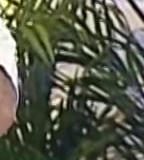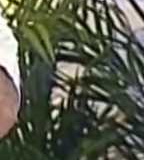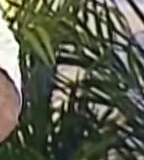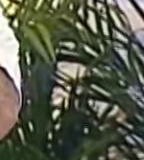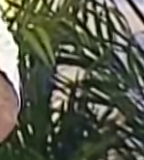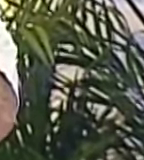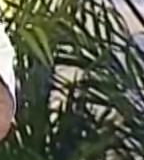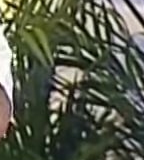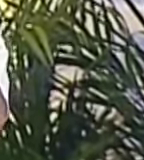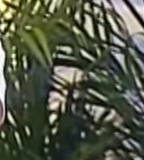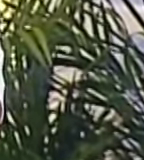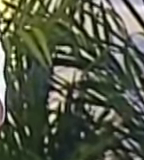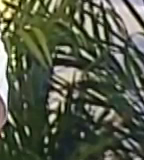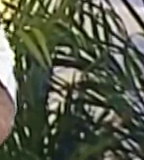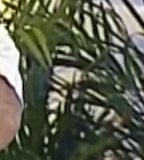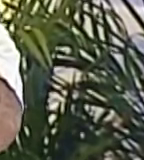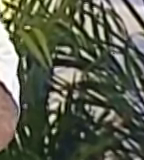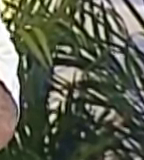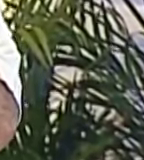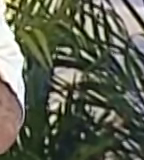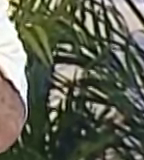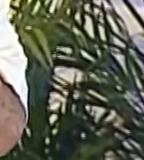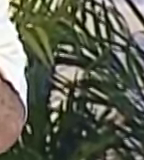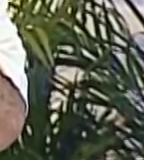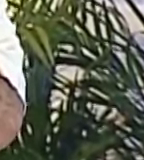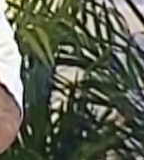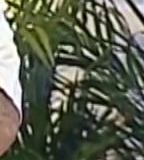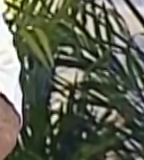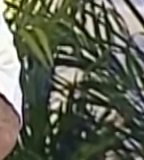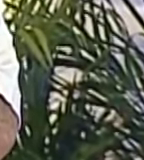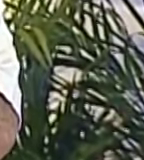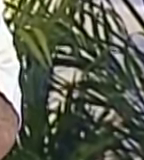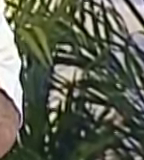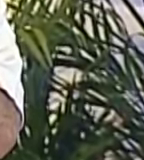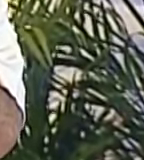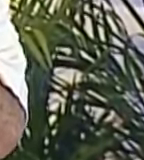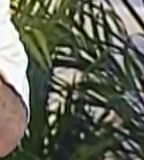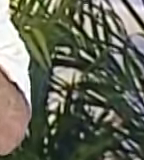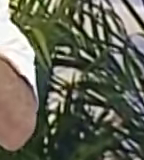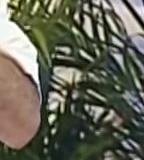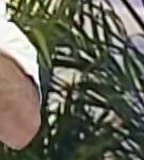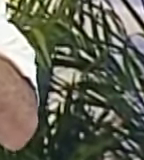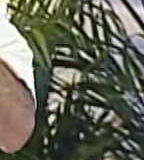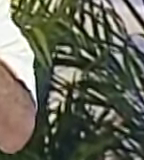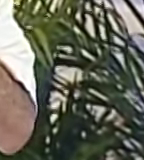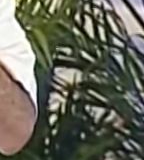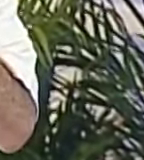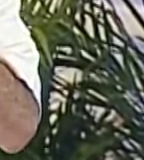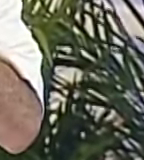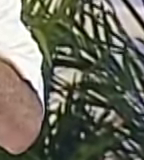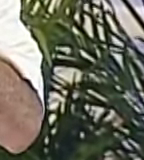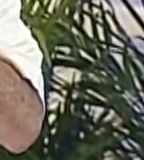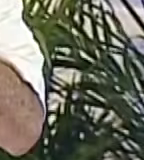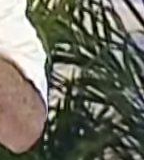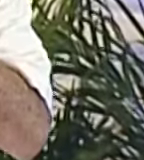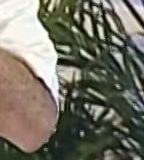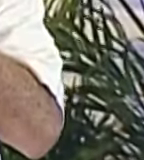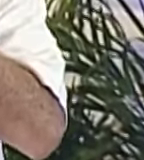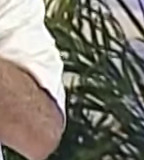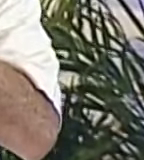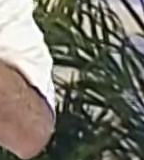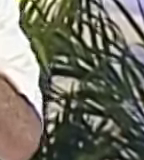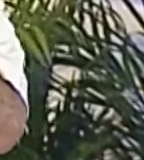presencia de Alberto Urdaneta, bisnieto del